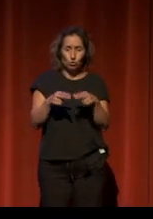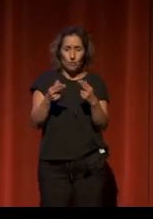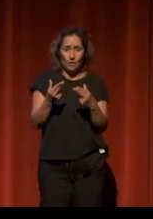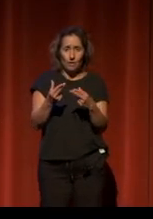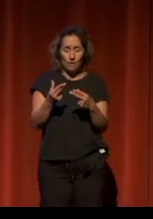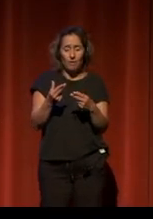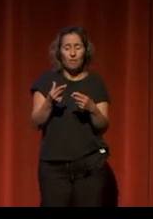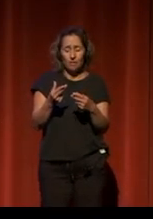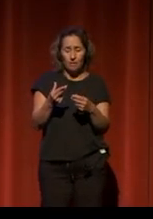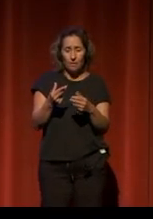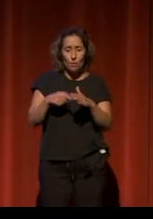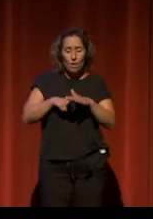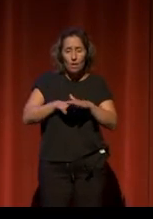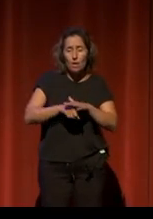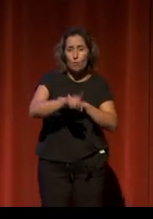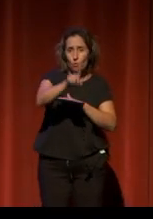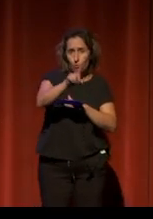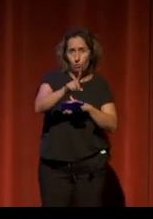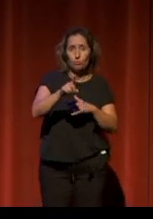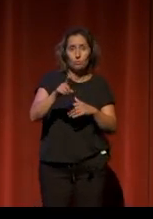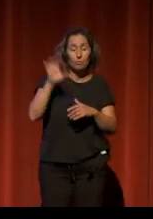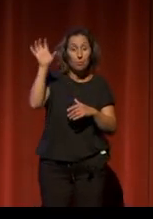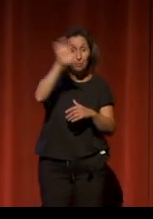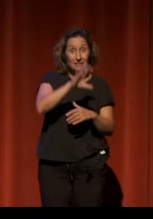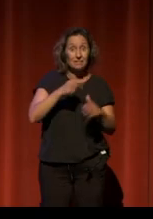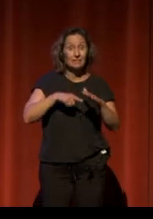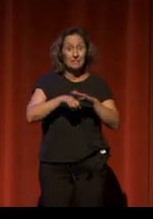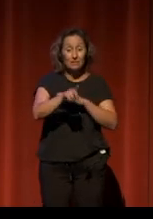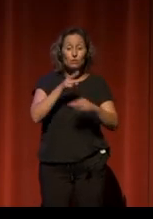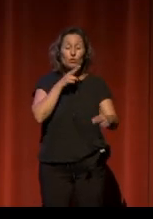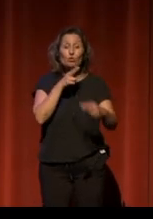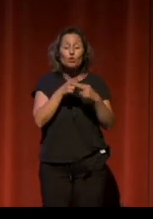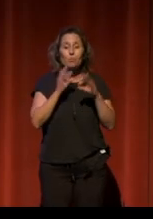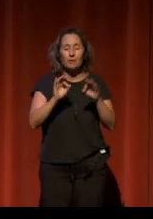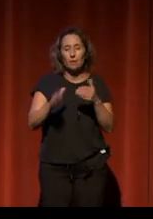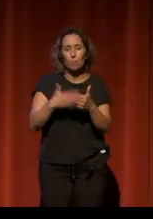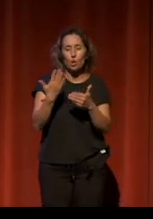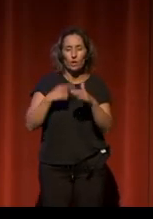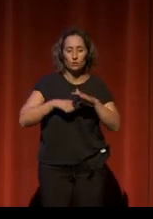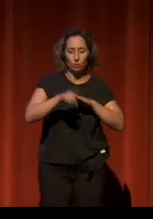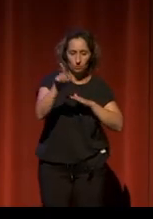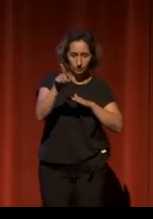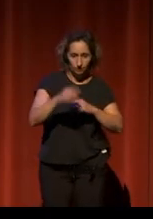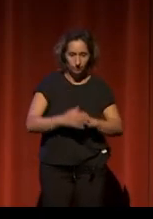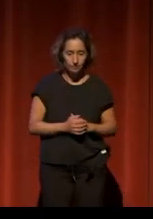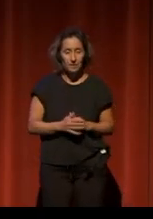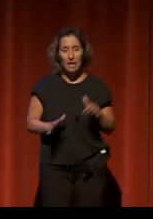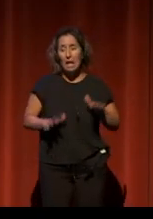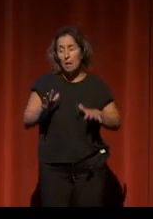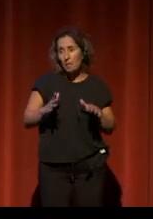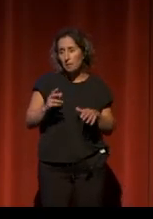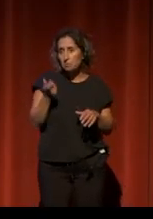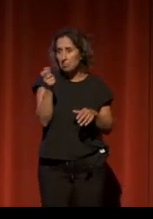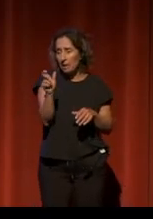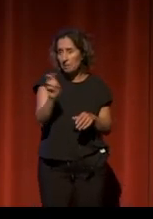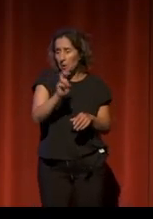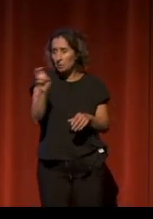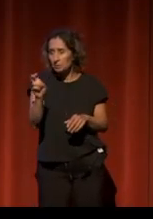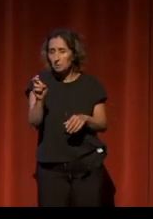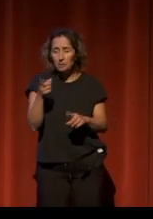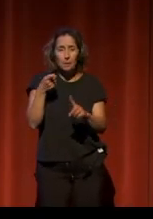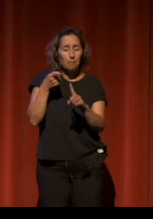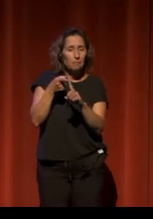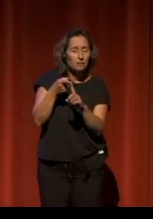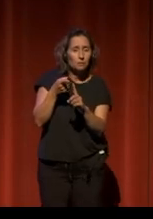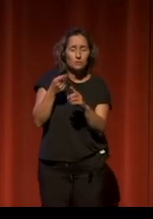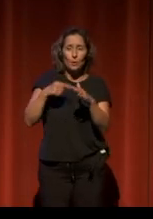nuestras civilizaciones y países no Y a eso básicamente le llamamos Progreso aunque a veces Bueno pues le podemos llamar de otras maneras no como misiones